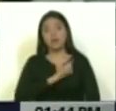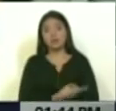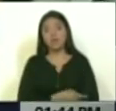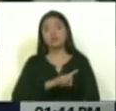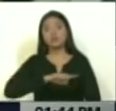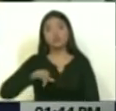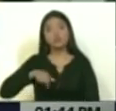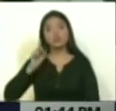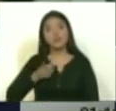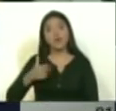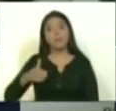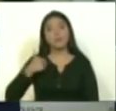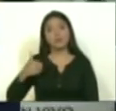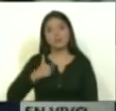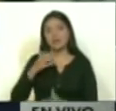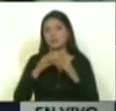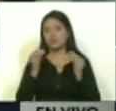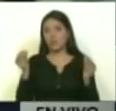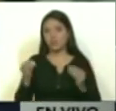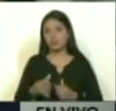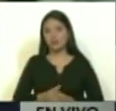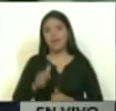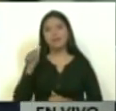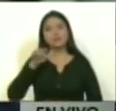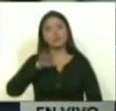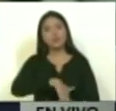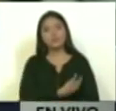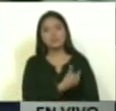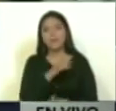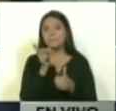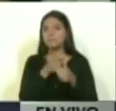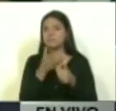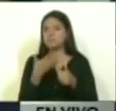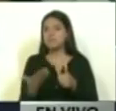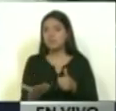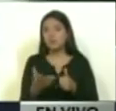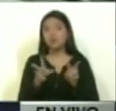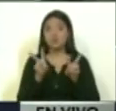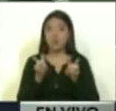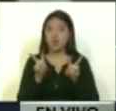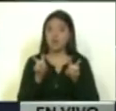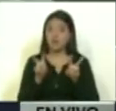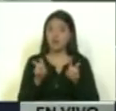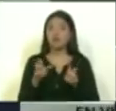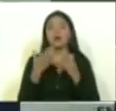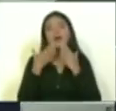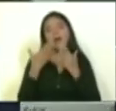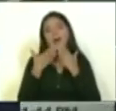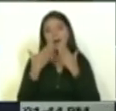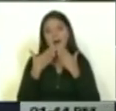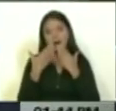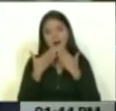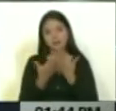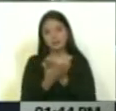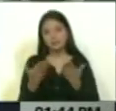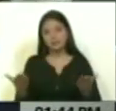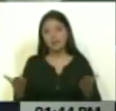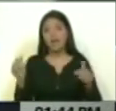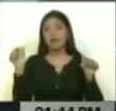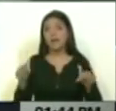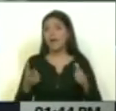aprovechar todas las fortalezas que tenemos. Es una universidad en primera instancia muy moderna. Yo quiero agradecer también y dejarlo aquí, ayer no